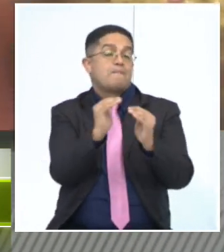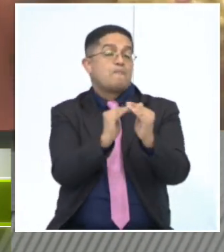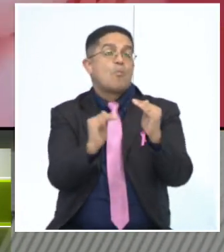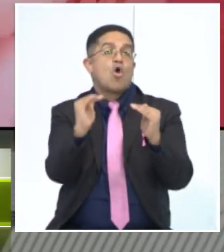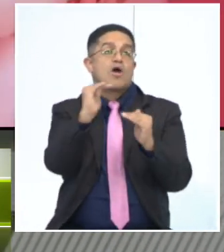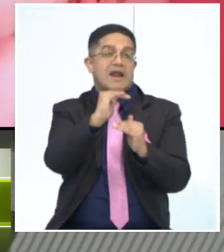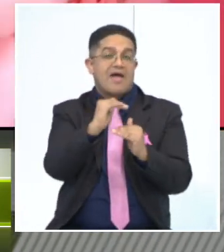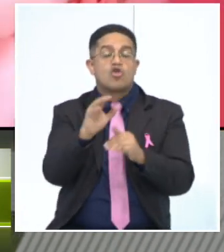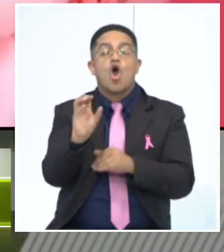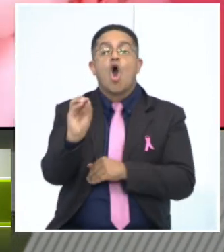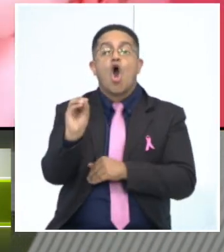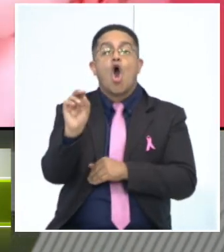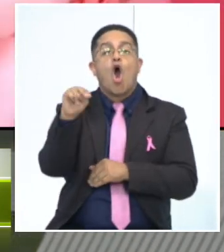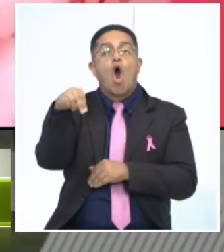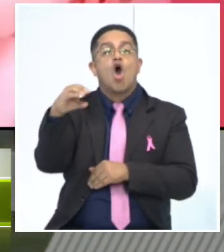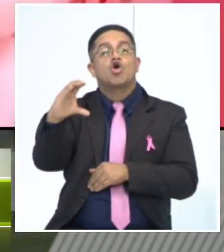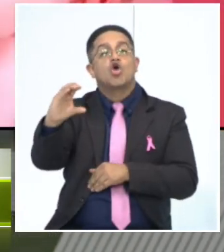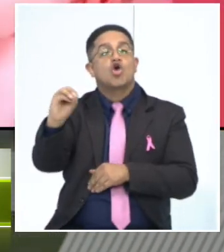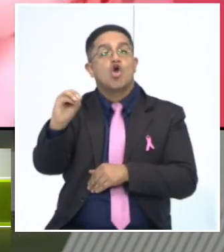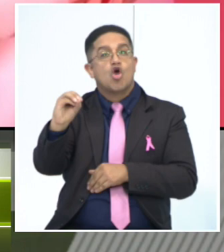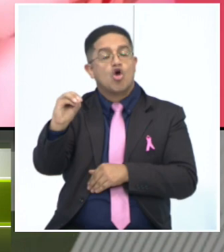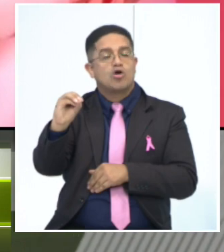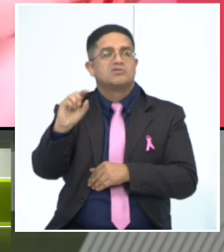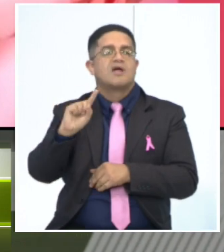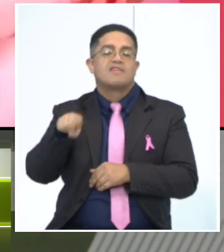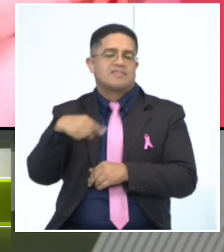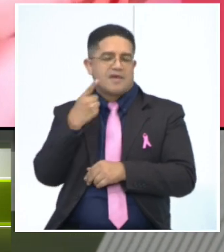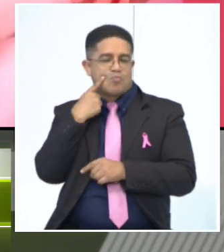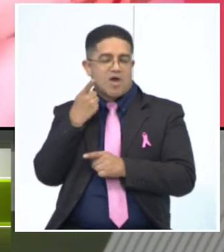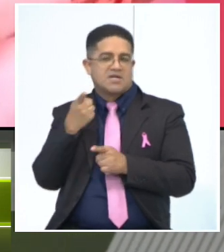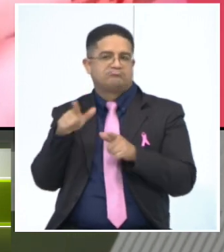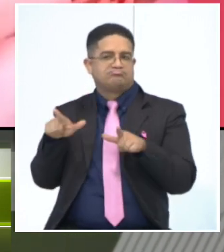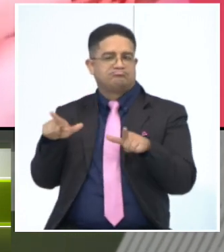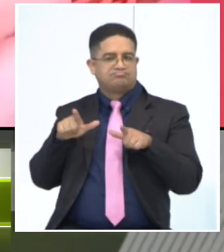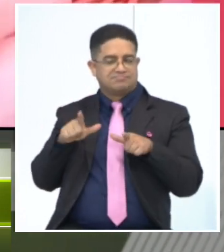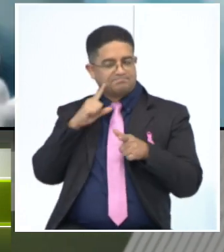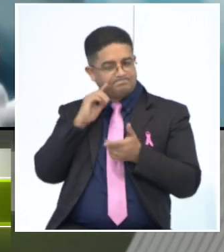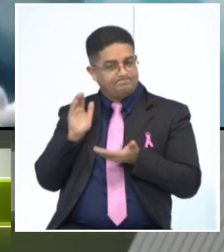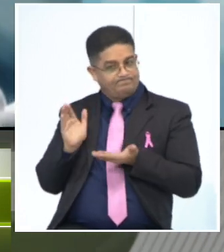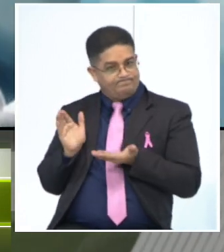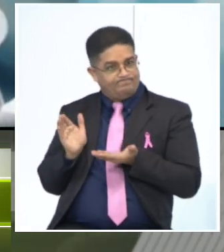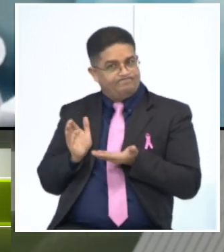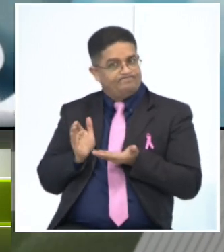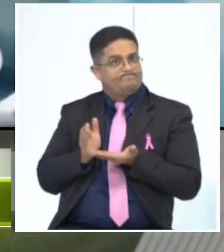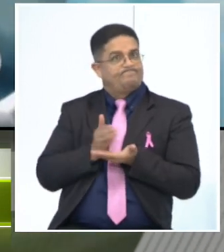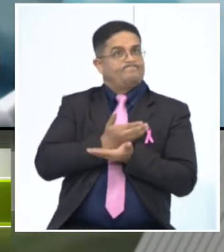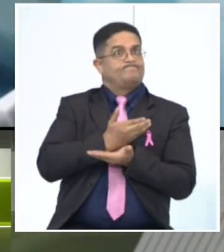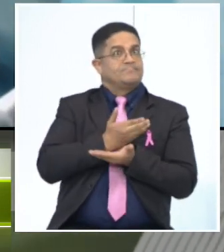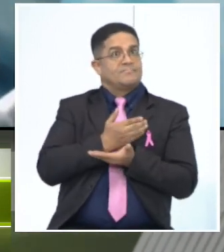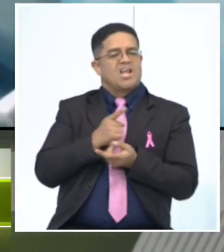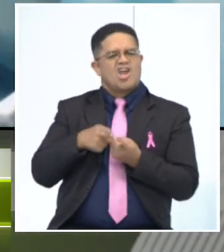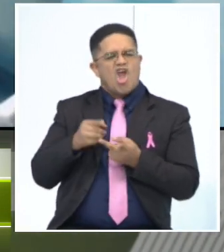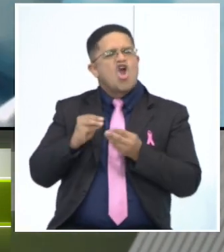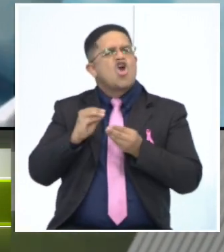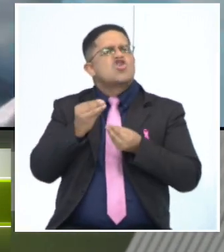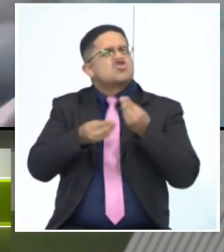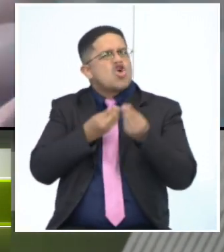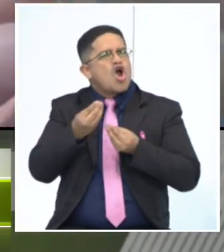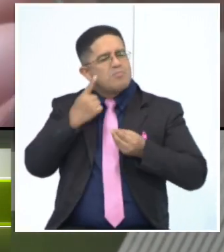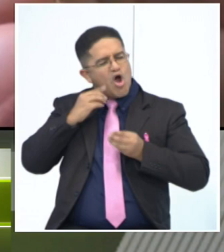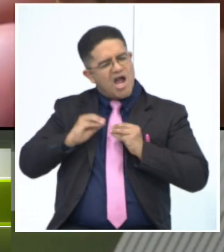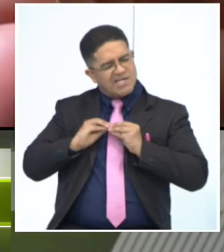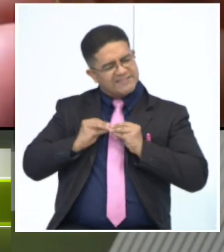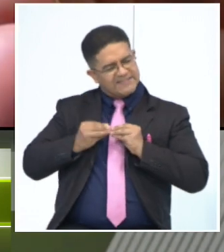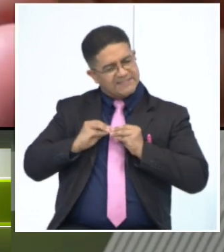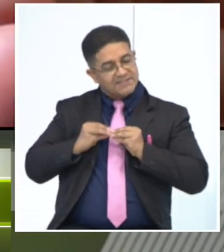el de oncoplástica, es decir, ¿qué hacemos después que retiramos la lesión? ¿Cómo reconstruir esa mama? Porque la parte